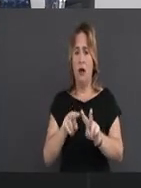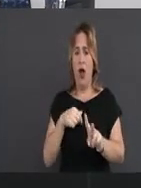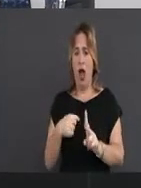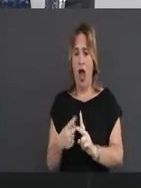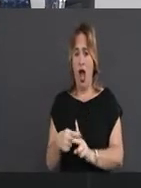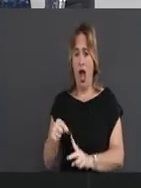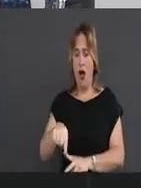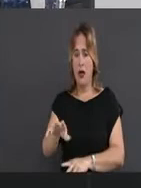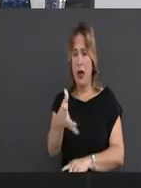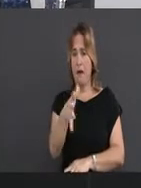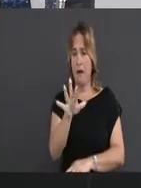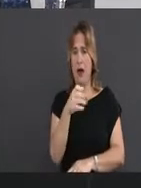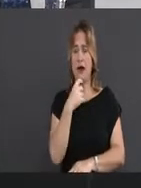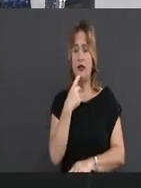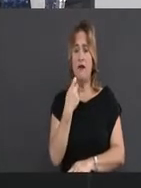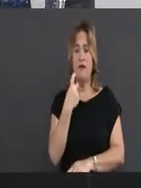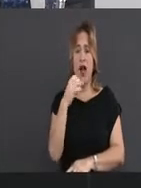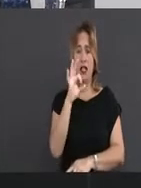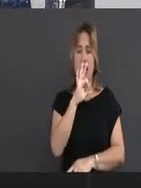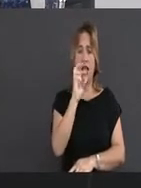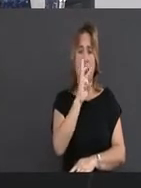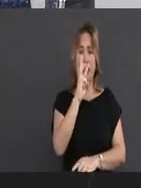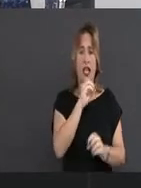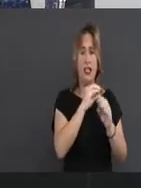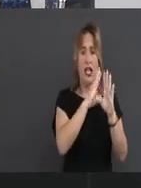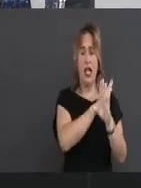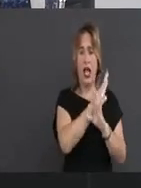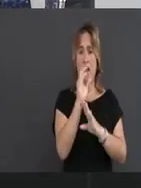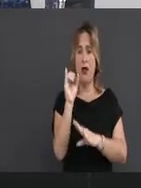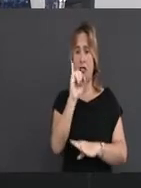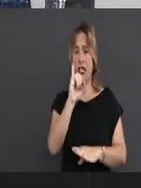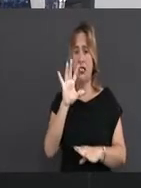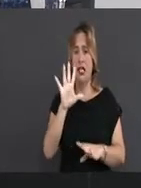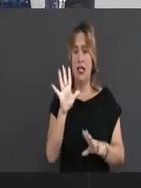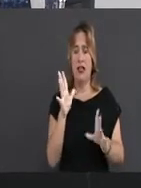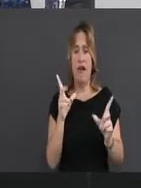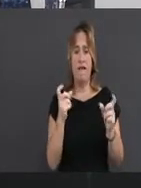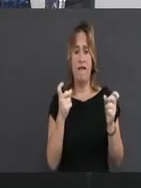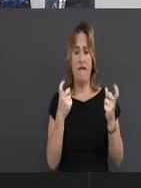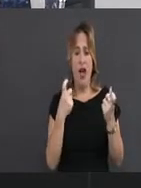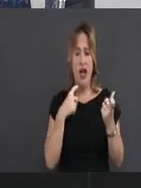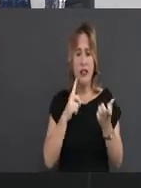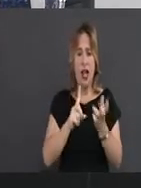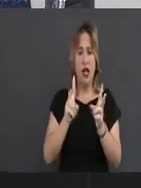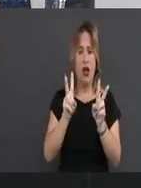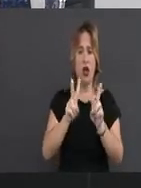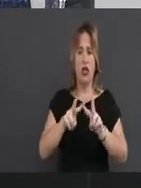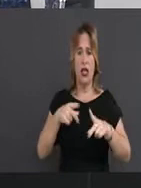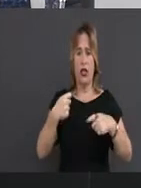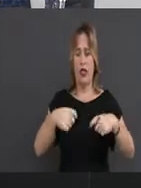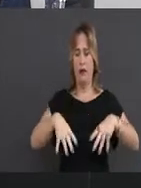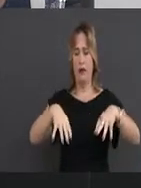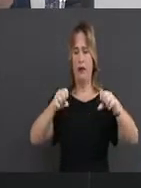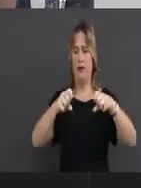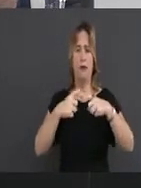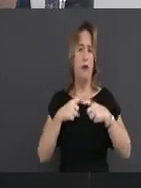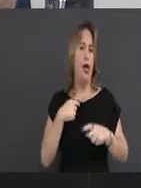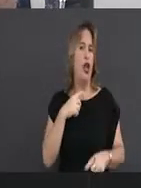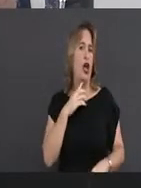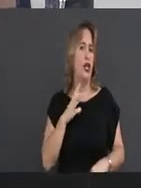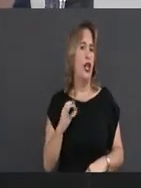tenemos aproximadamente de las 3:09 de la madrugada 65 megawatts de déficit de capacidad de generación. Pero que lo